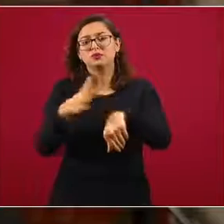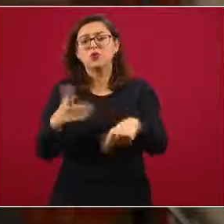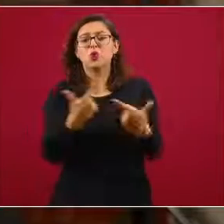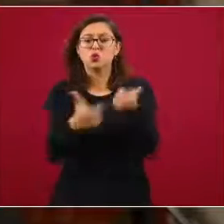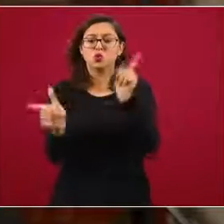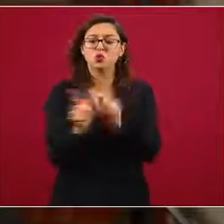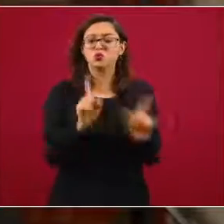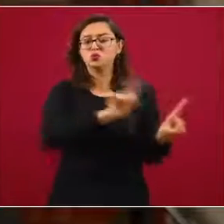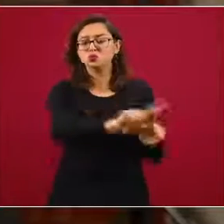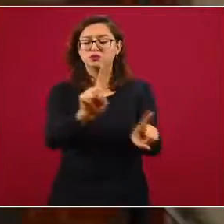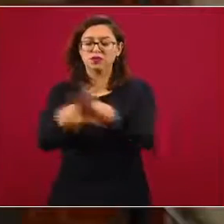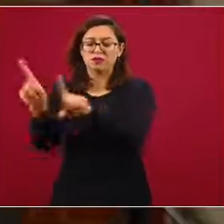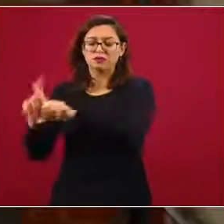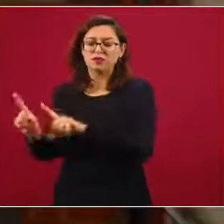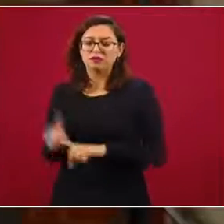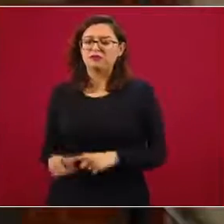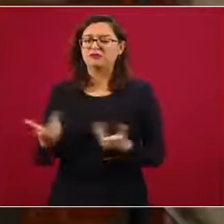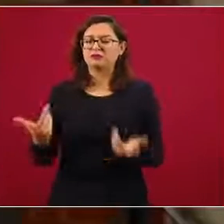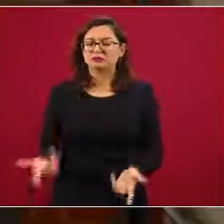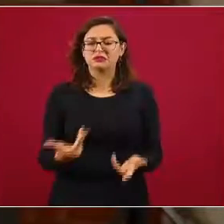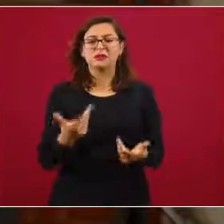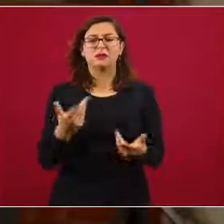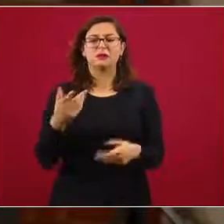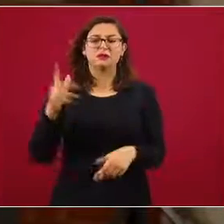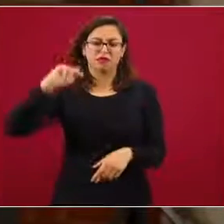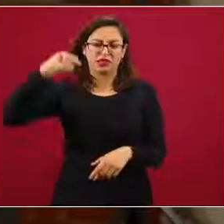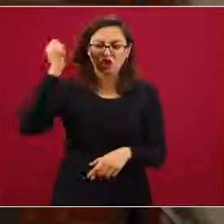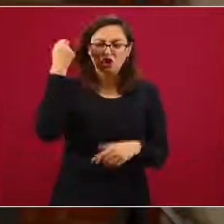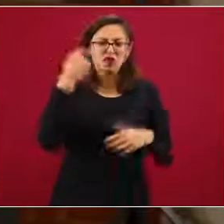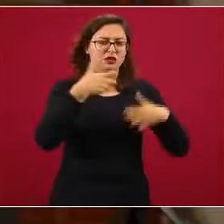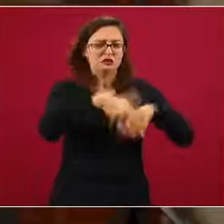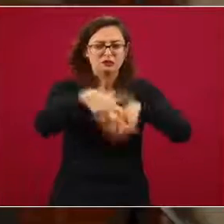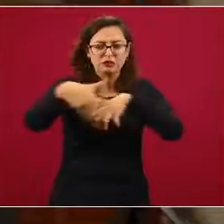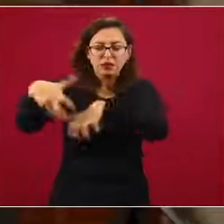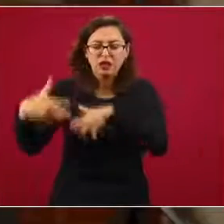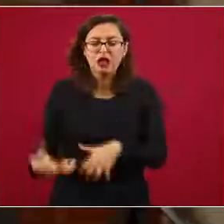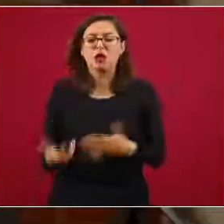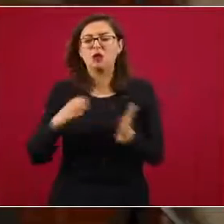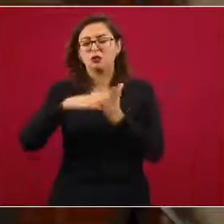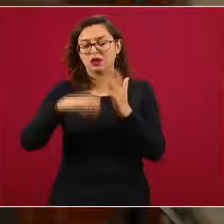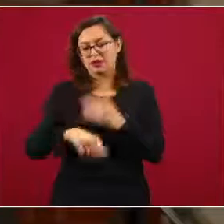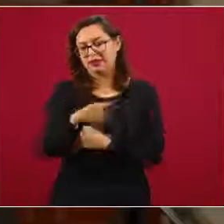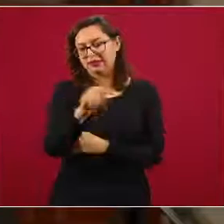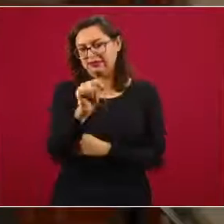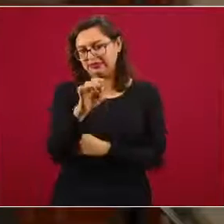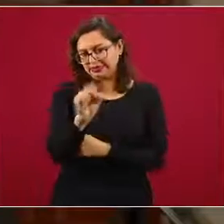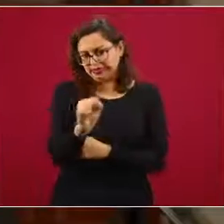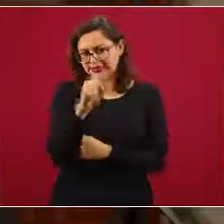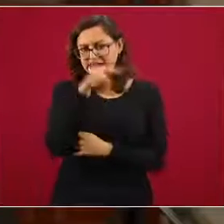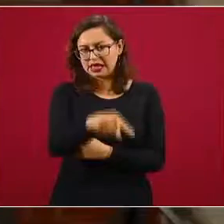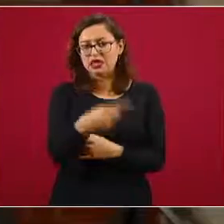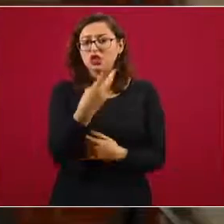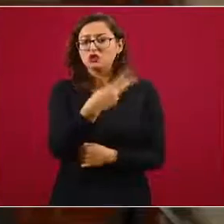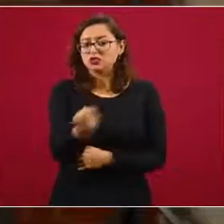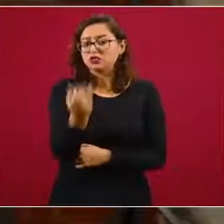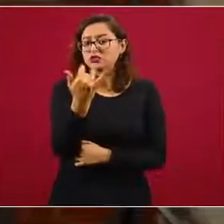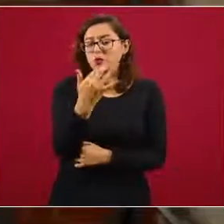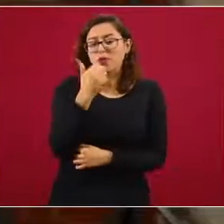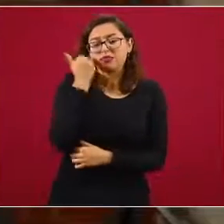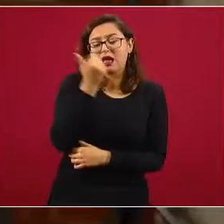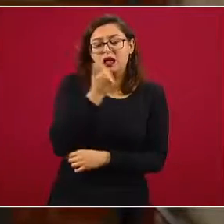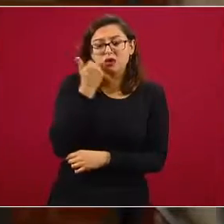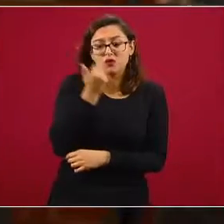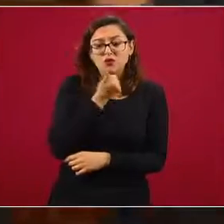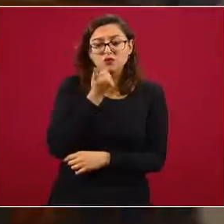tecnológicos públicos se han manifestado en varias partes del país. Por ejemplo, le comparto el TES Huixquilucan, donde al menos 250